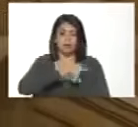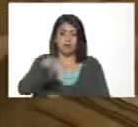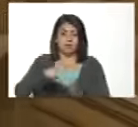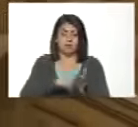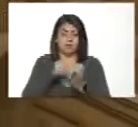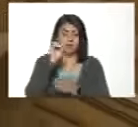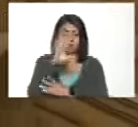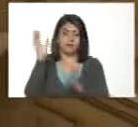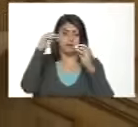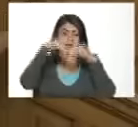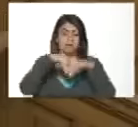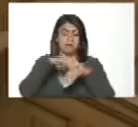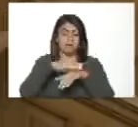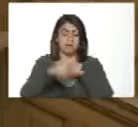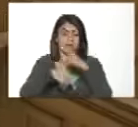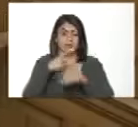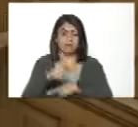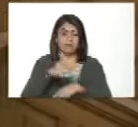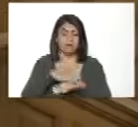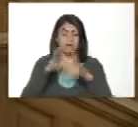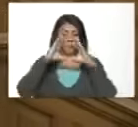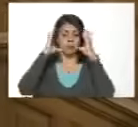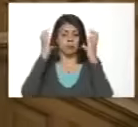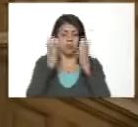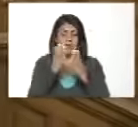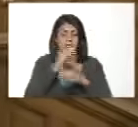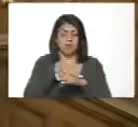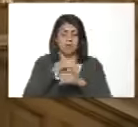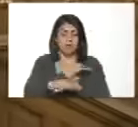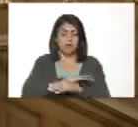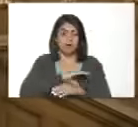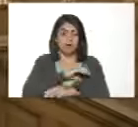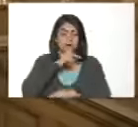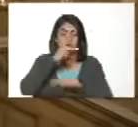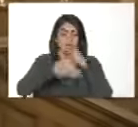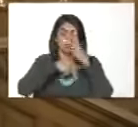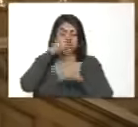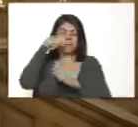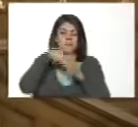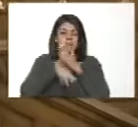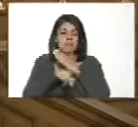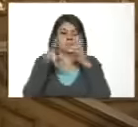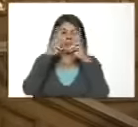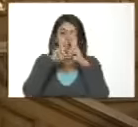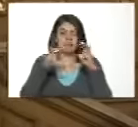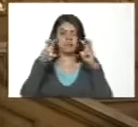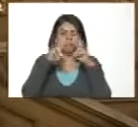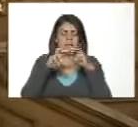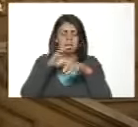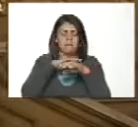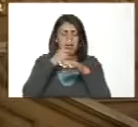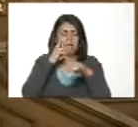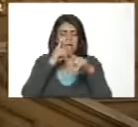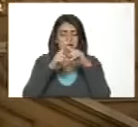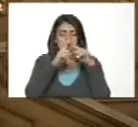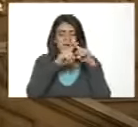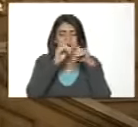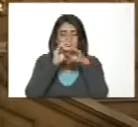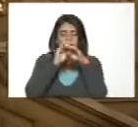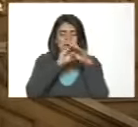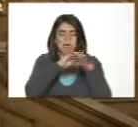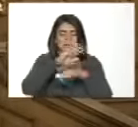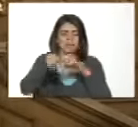plenaria este acuerdo, y que se aboque la Comisión de Política Interior a la investigación. Sean citados